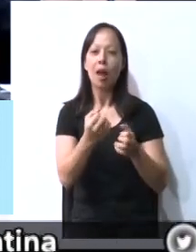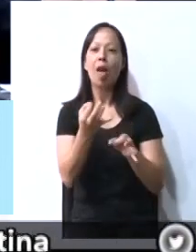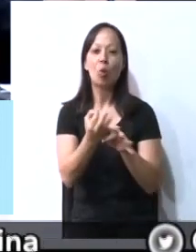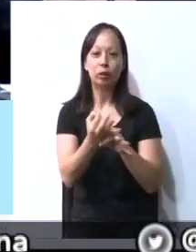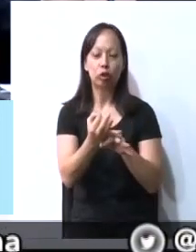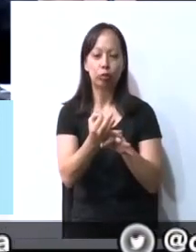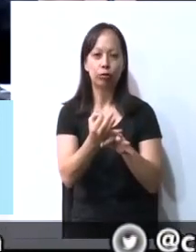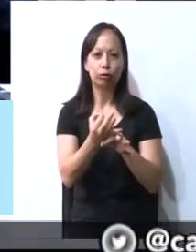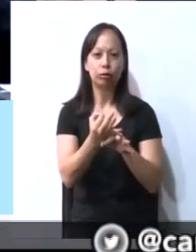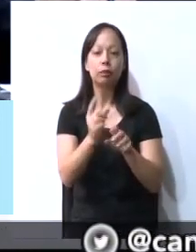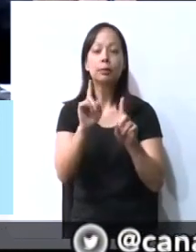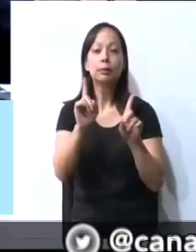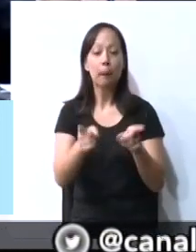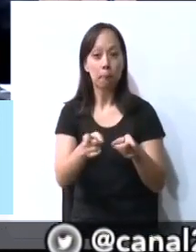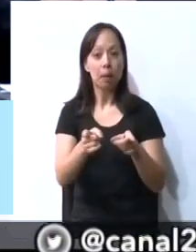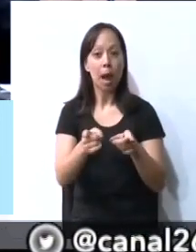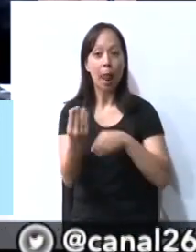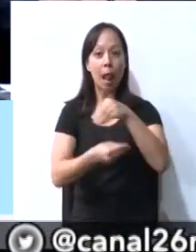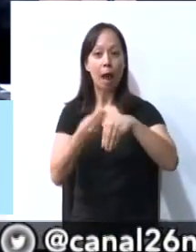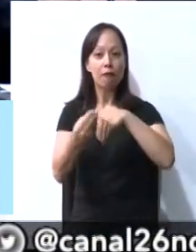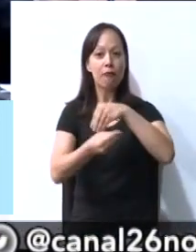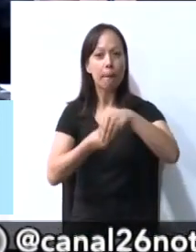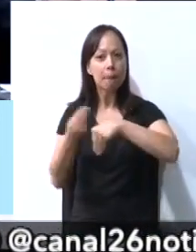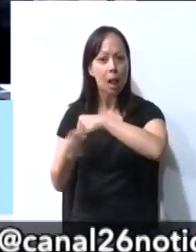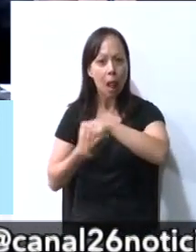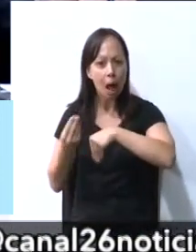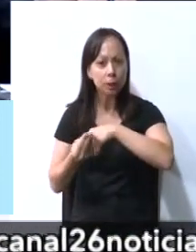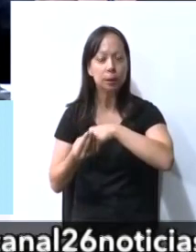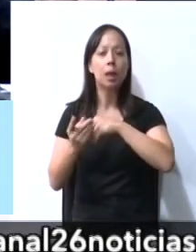junto a las familias para que puedan vivir seguras,